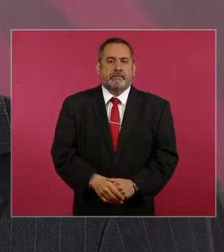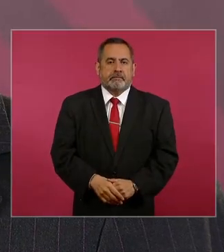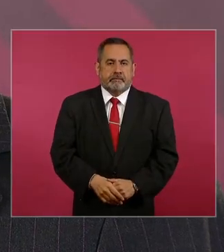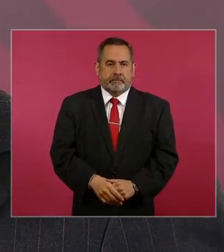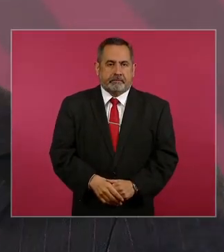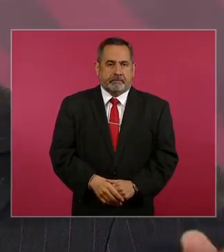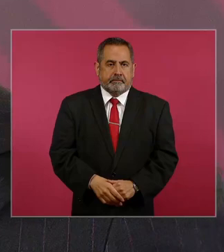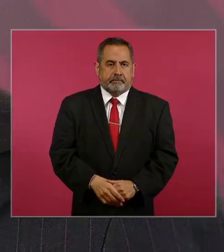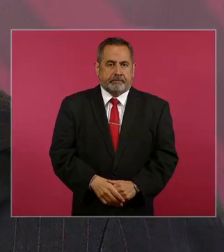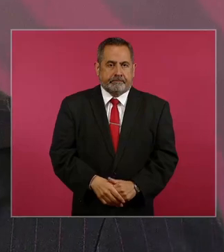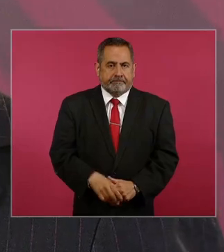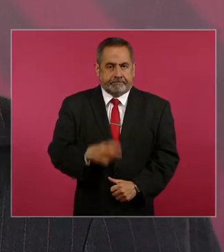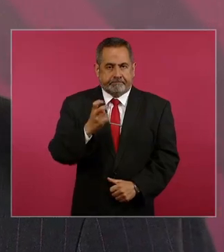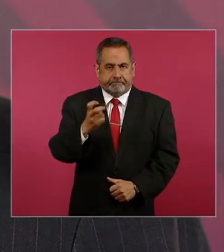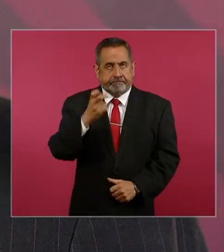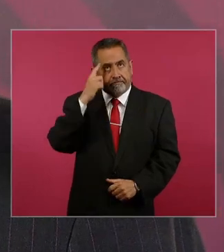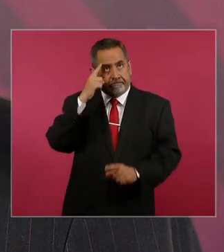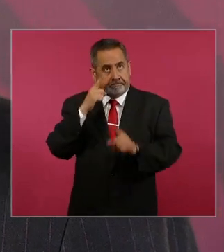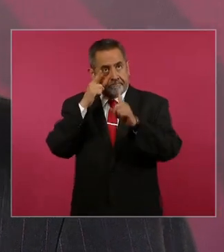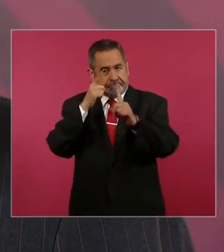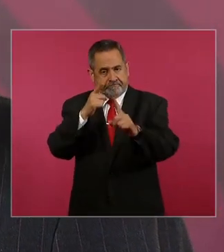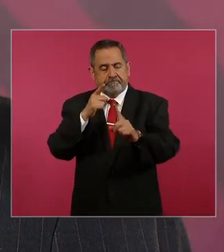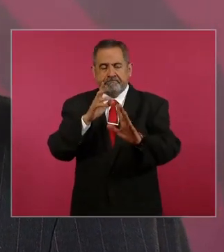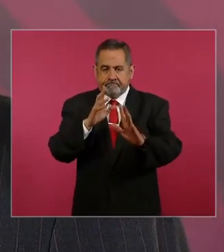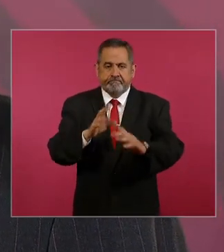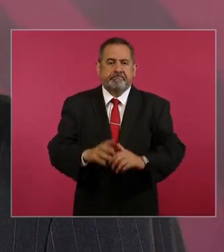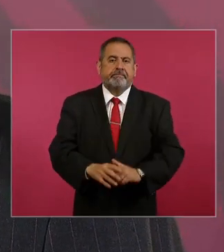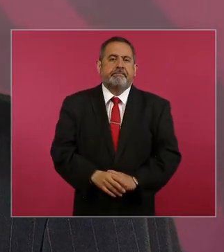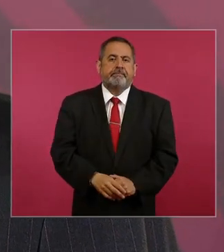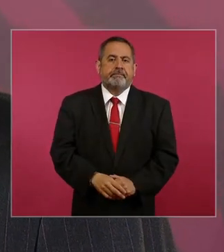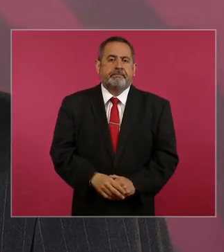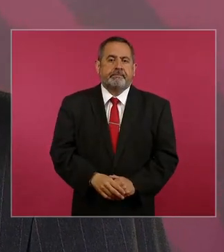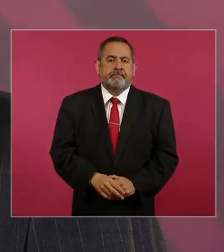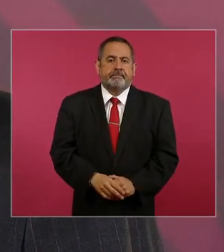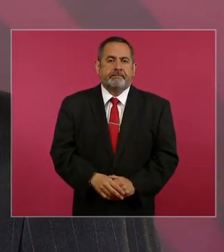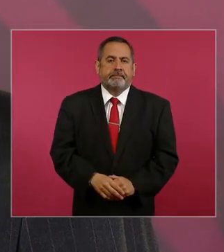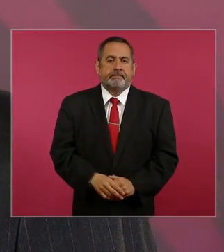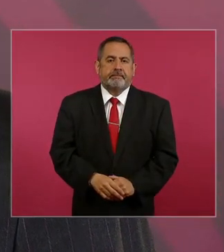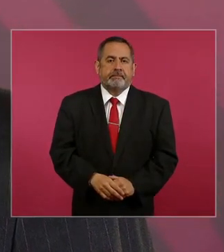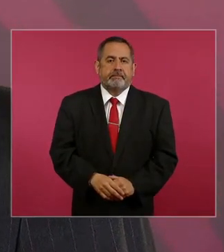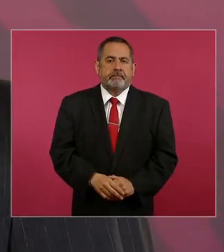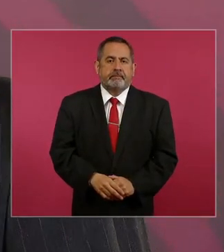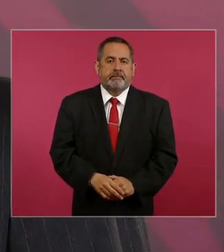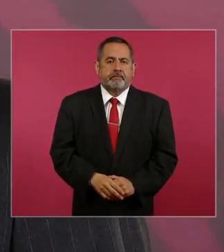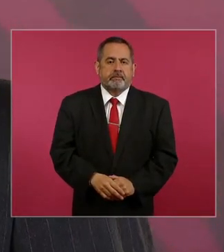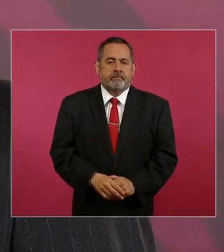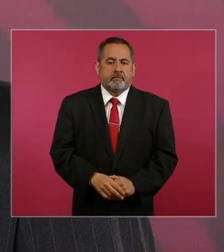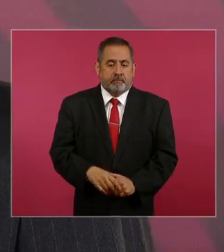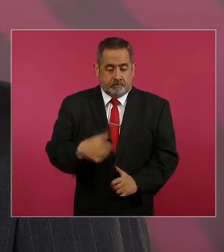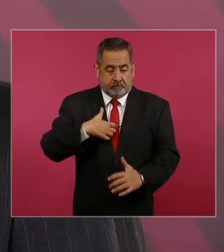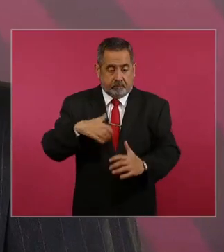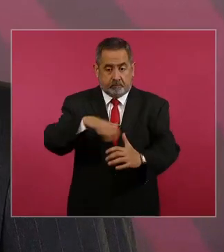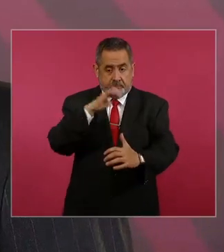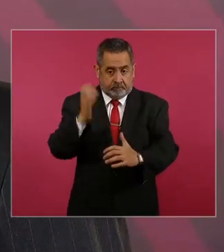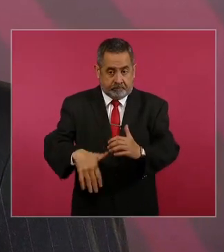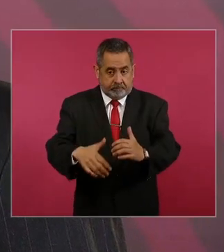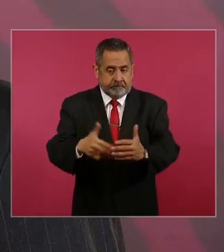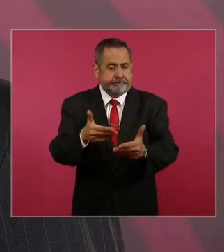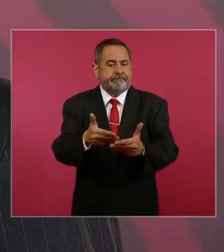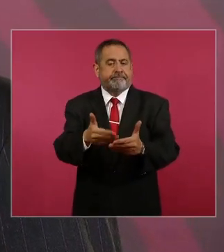ese es el reto este antes de que yo termine